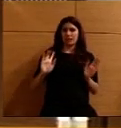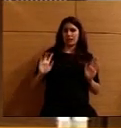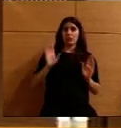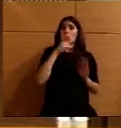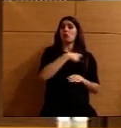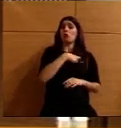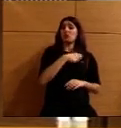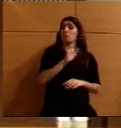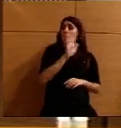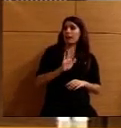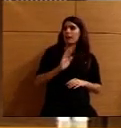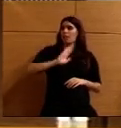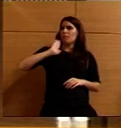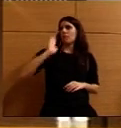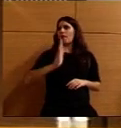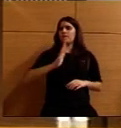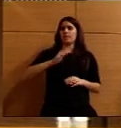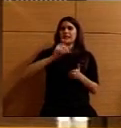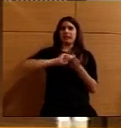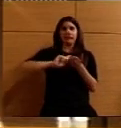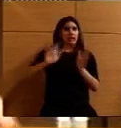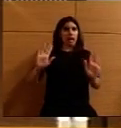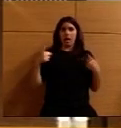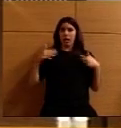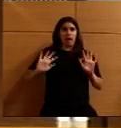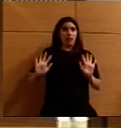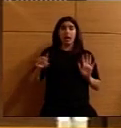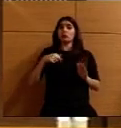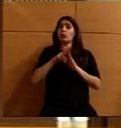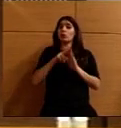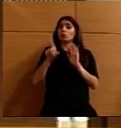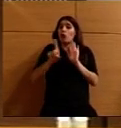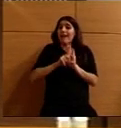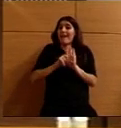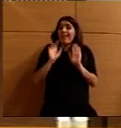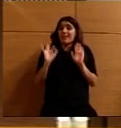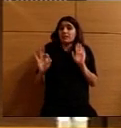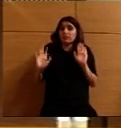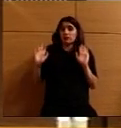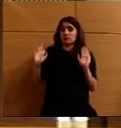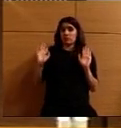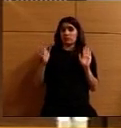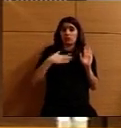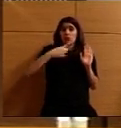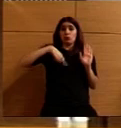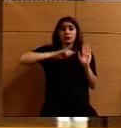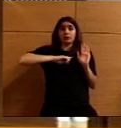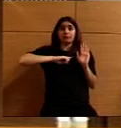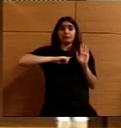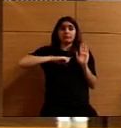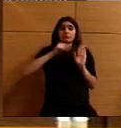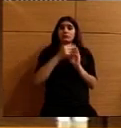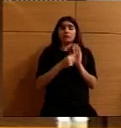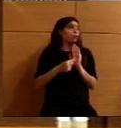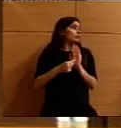la Comisión de Transformación, porque en absoluto es así, sino es un recurso legal que tenemos por nuestra condición